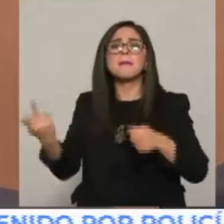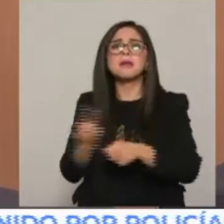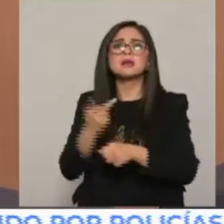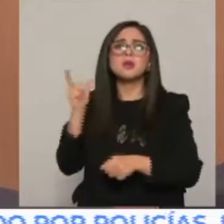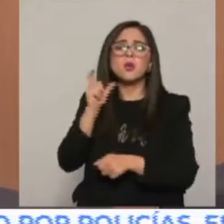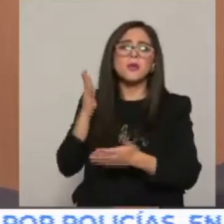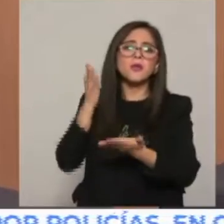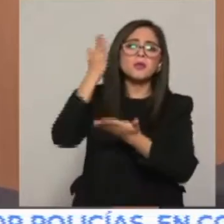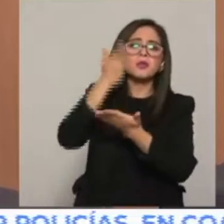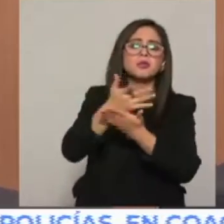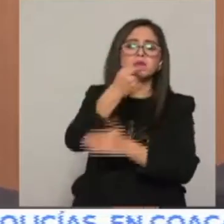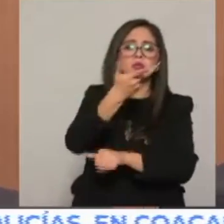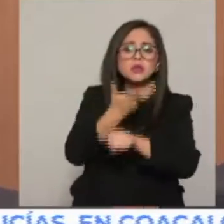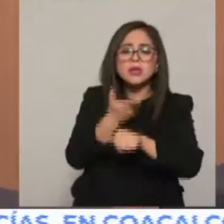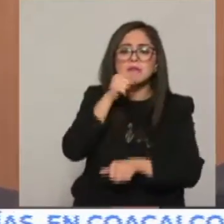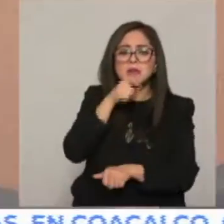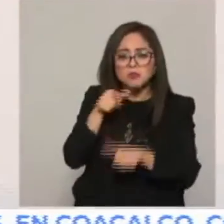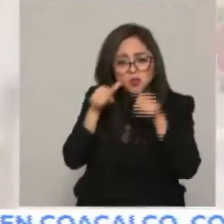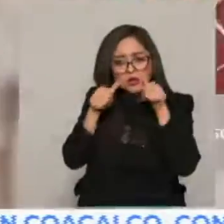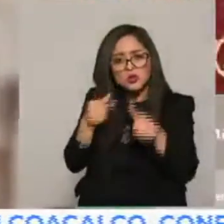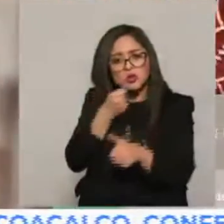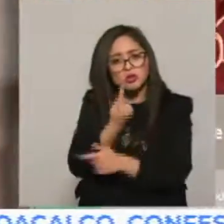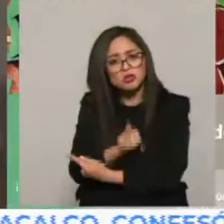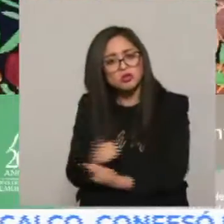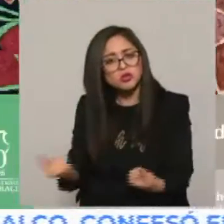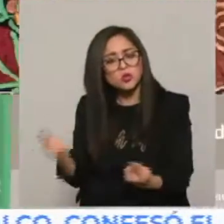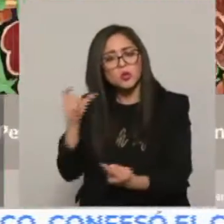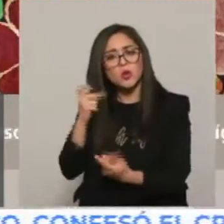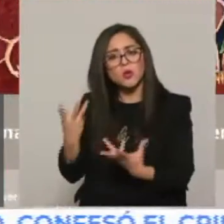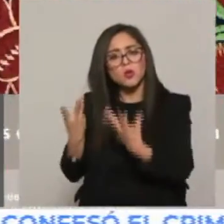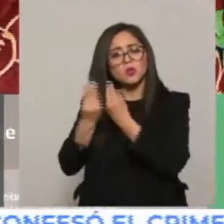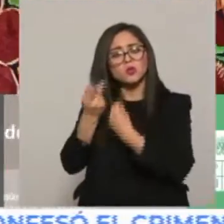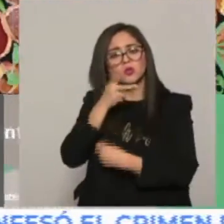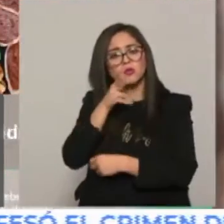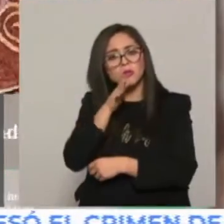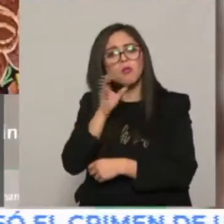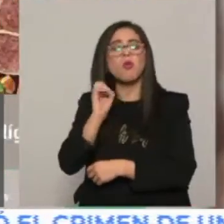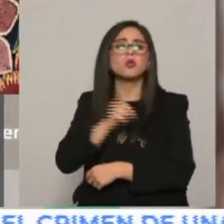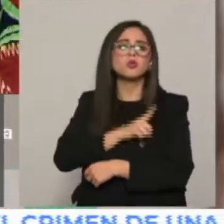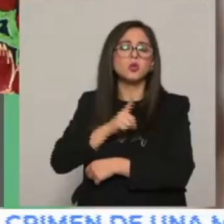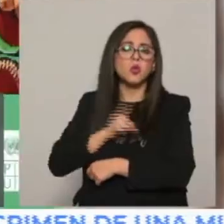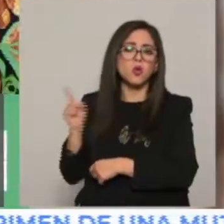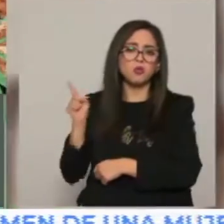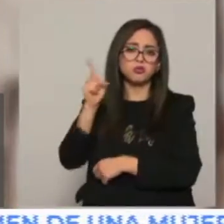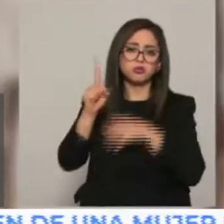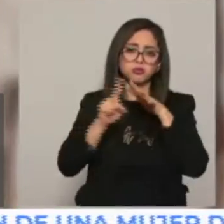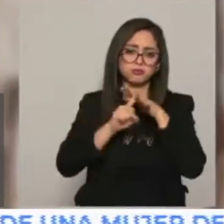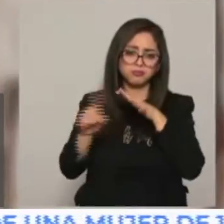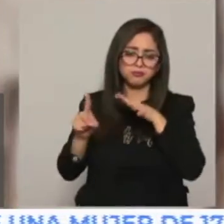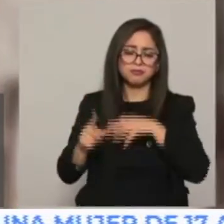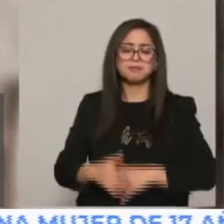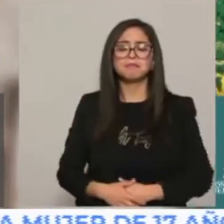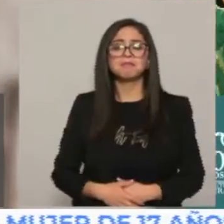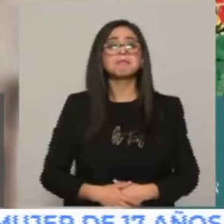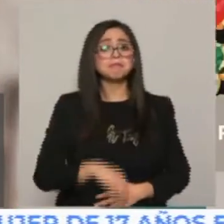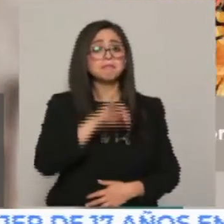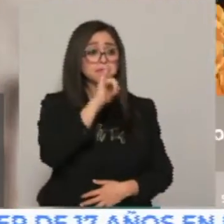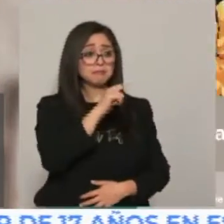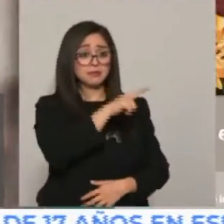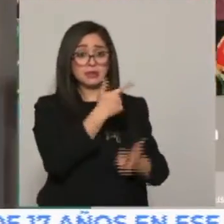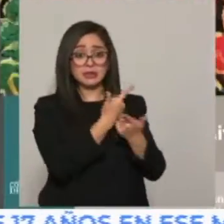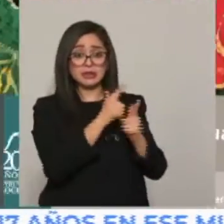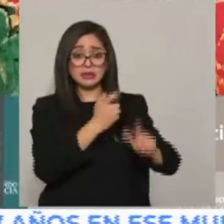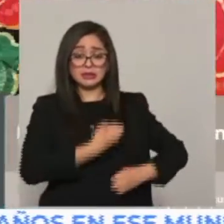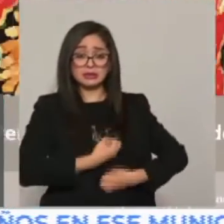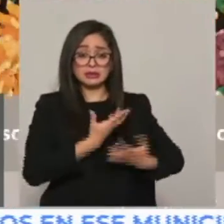cuenta la opinión de los menores. Sin duda, es una publicación que también lo que buscamos es que a partir de la libertad de expresión de niñas, niños y adolescentes, pues